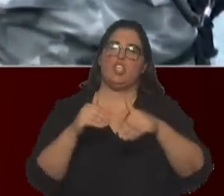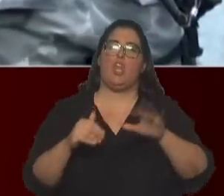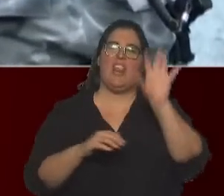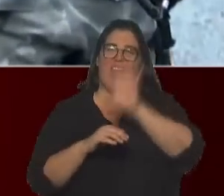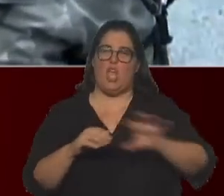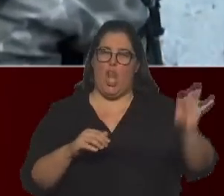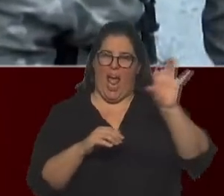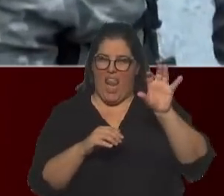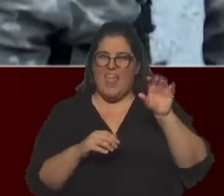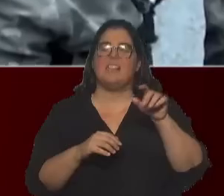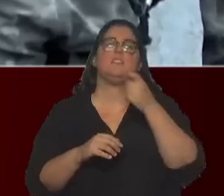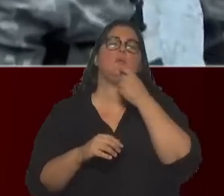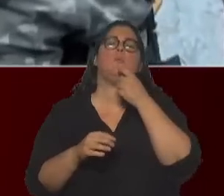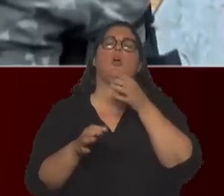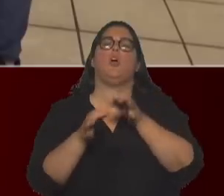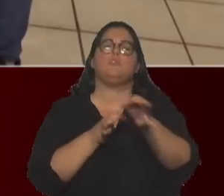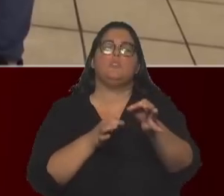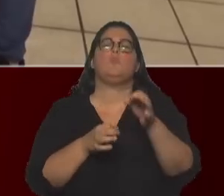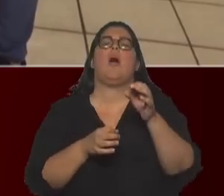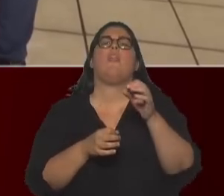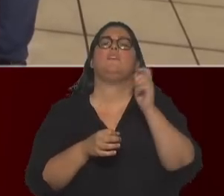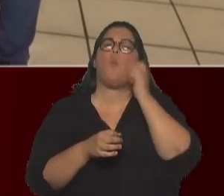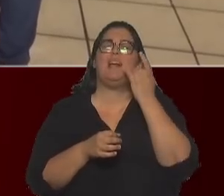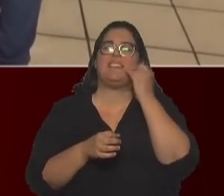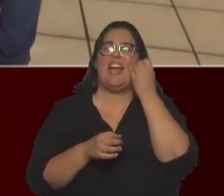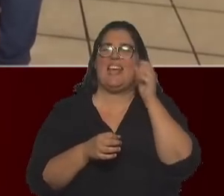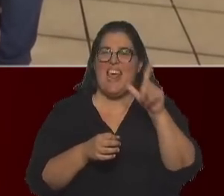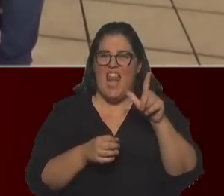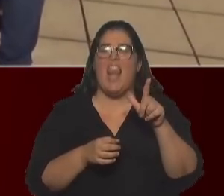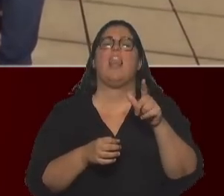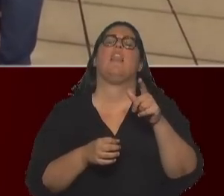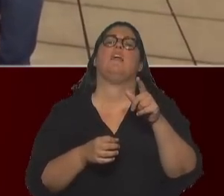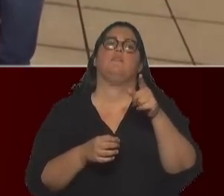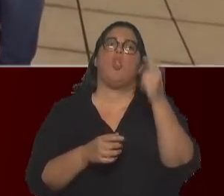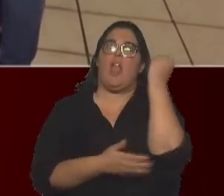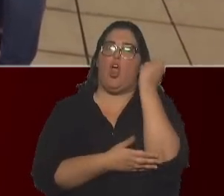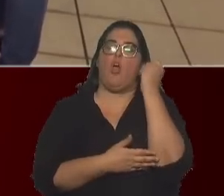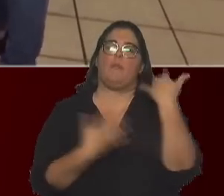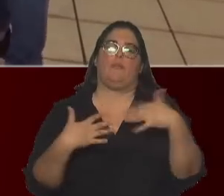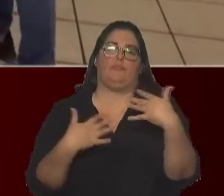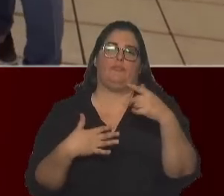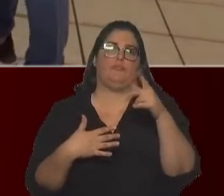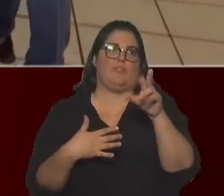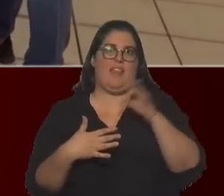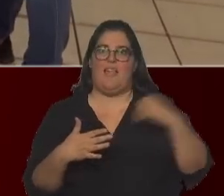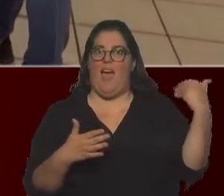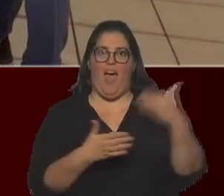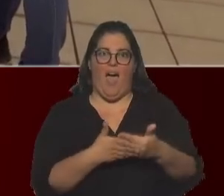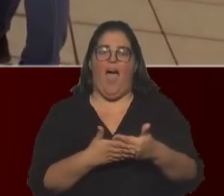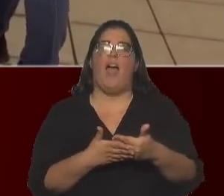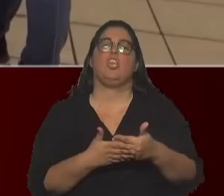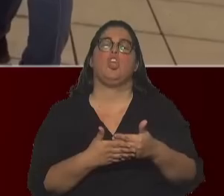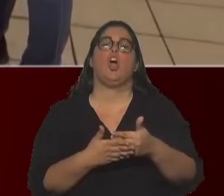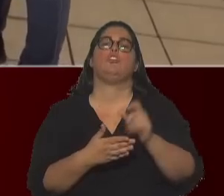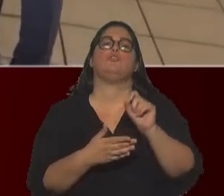¿no? Ciudades como Guayaquil, que económicamente es tan relevante, que hacía 30 años que estaba bajo